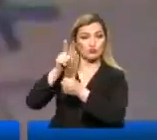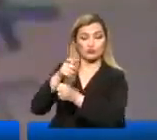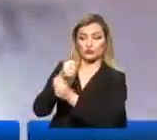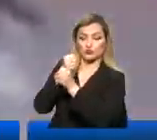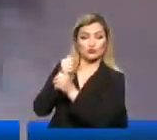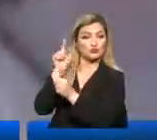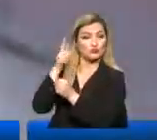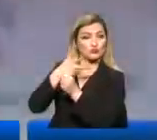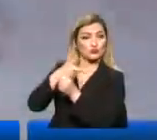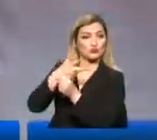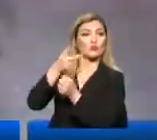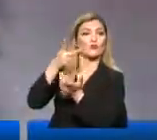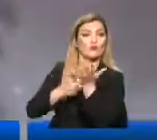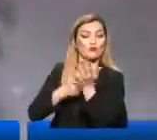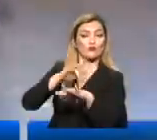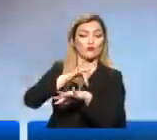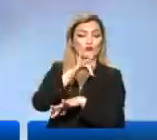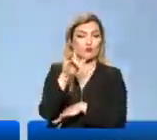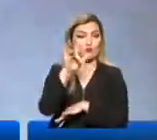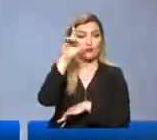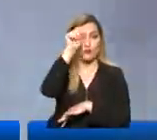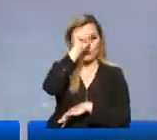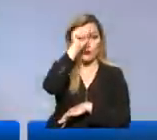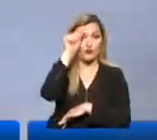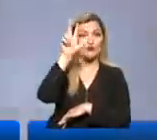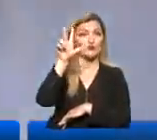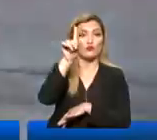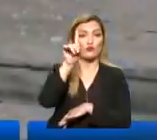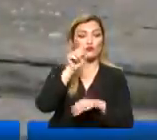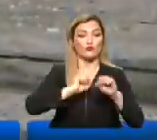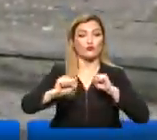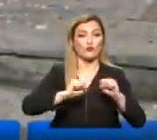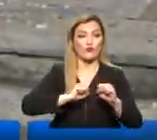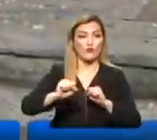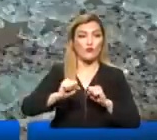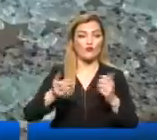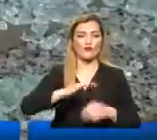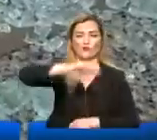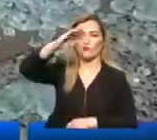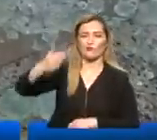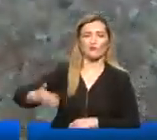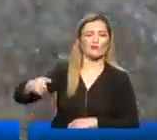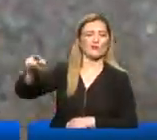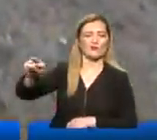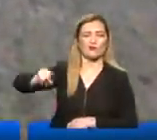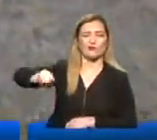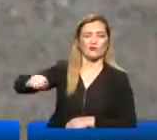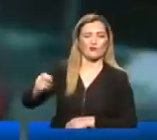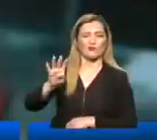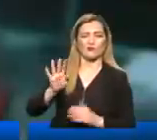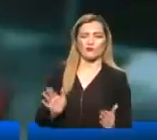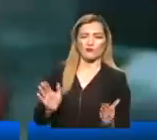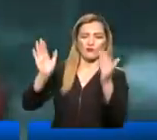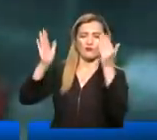de seguridad que captaron lo ocurrido la madrugada de este domingo 31 de mayo en el Cerro del Carmen, donde Teleamazonas Guayaquil está